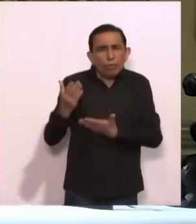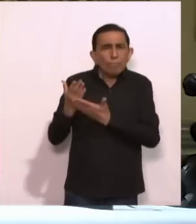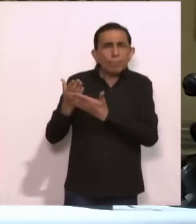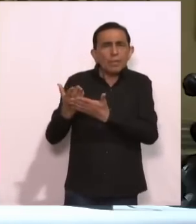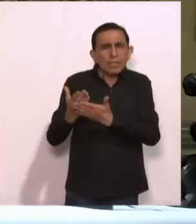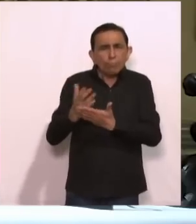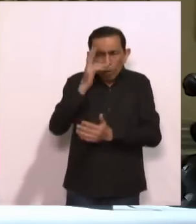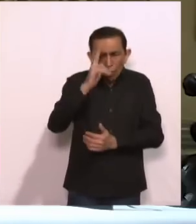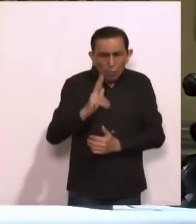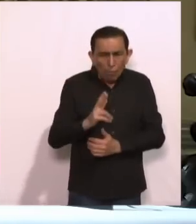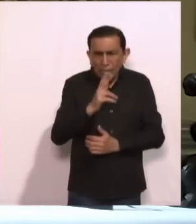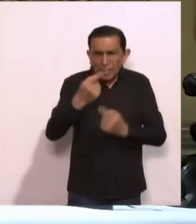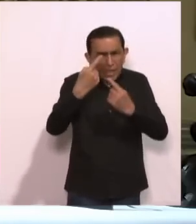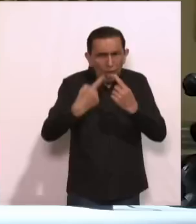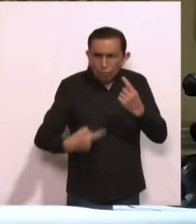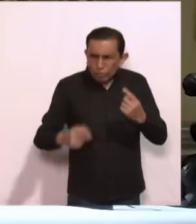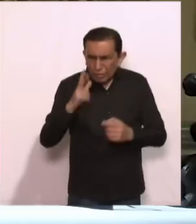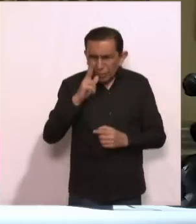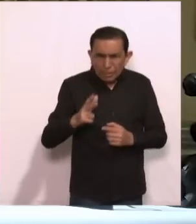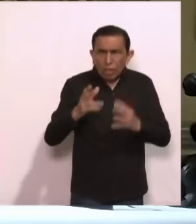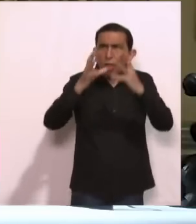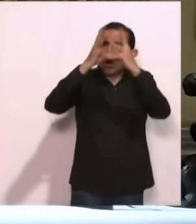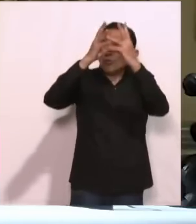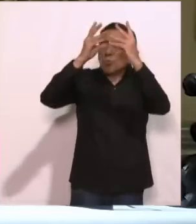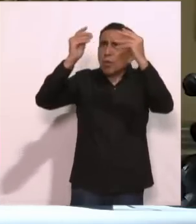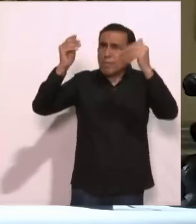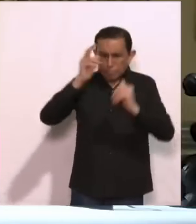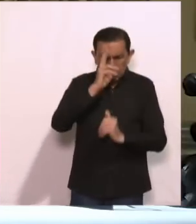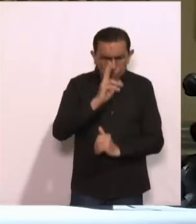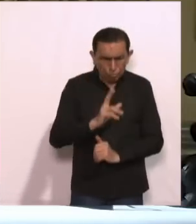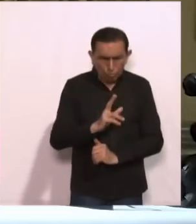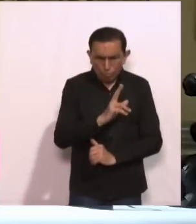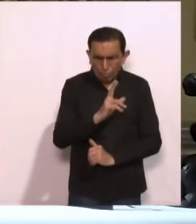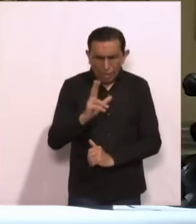que santifiques estos dones con la efusión de tu Espíritu,